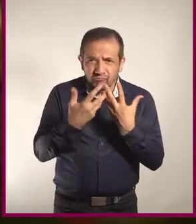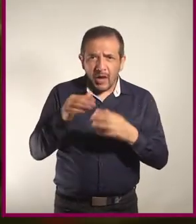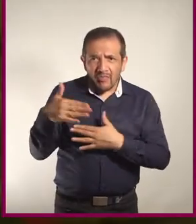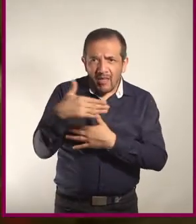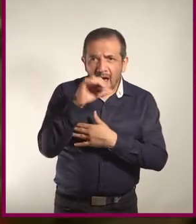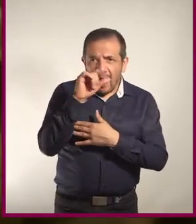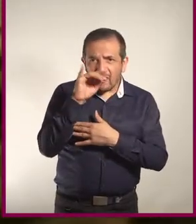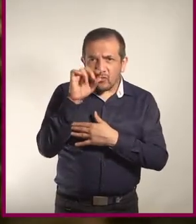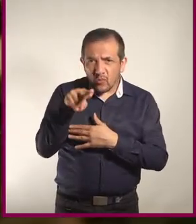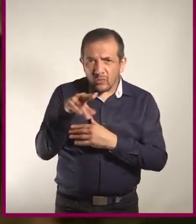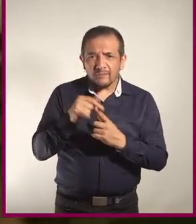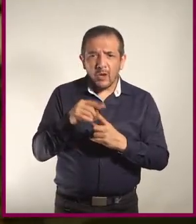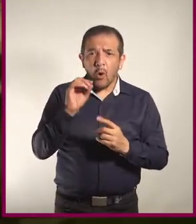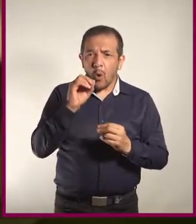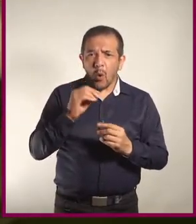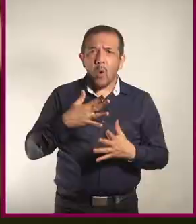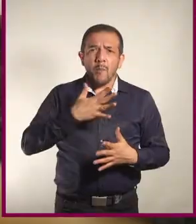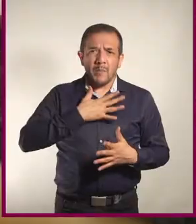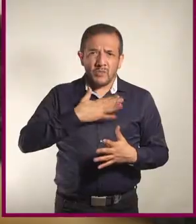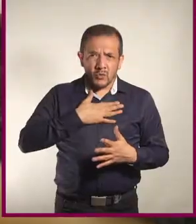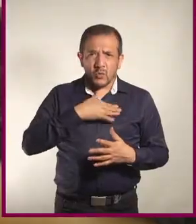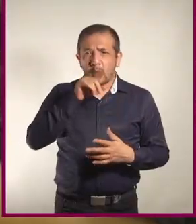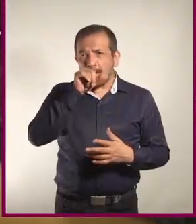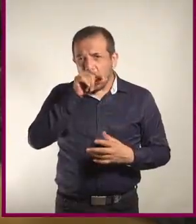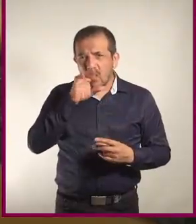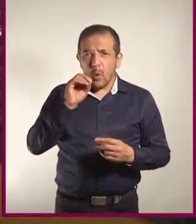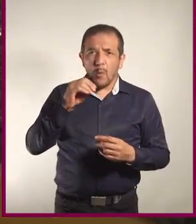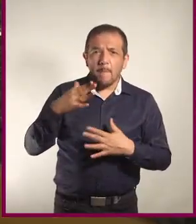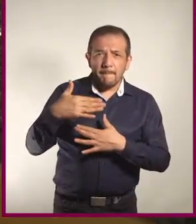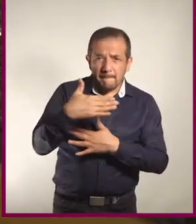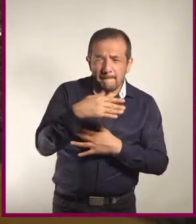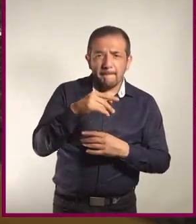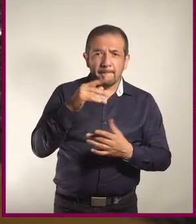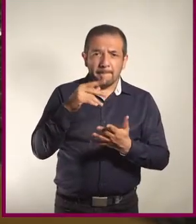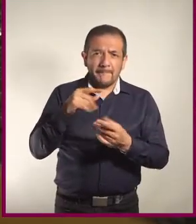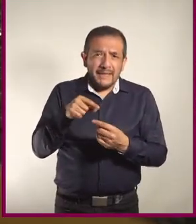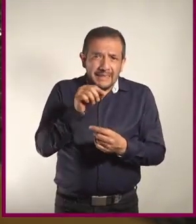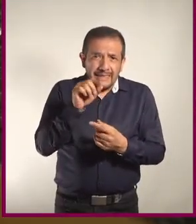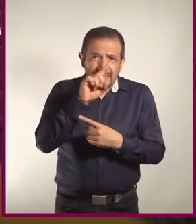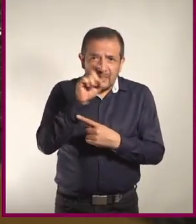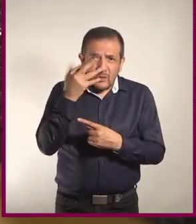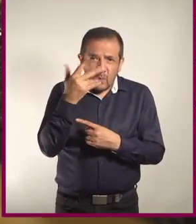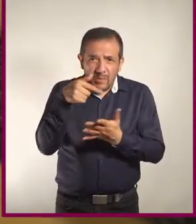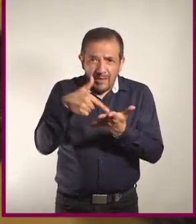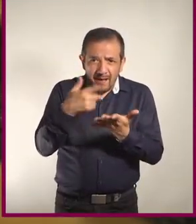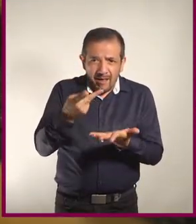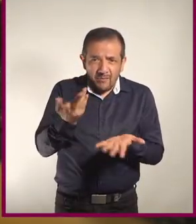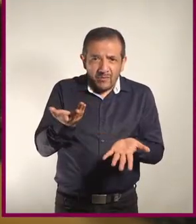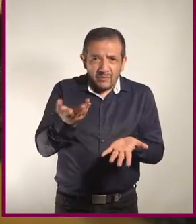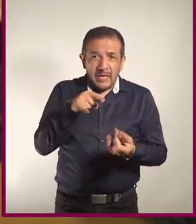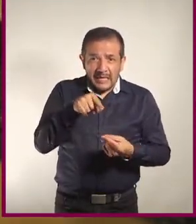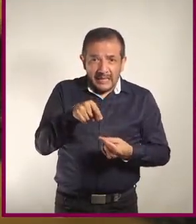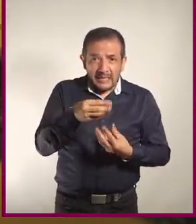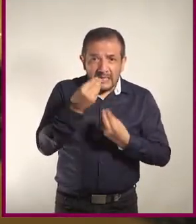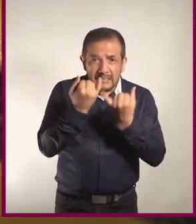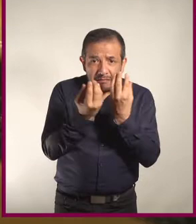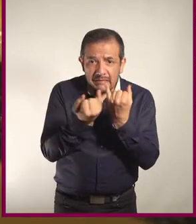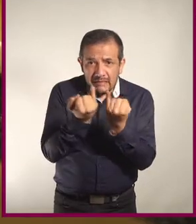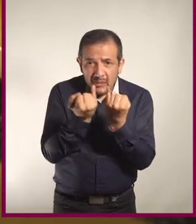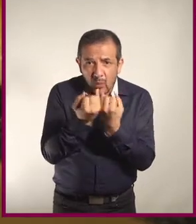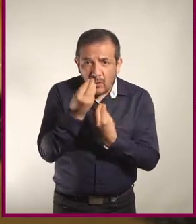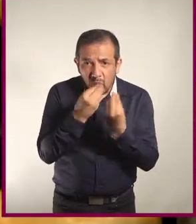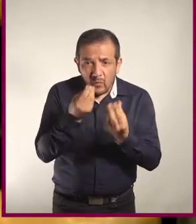atún o 150 gramos de pechuga de pollo o pescado. Tienen la misma cantidad de proteína que la proteína